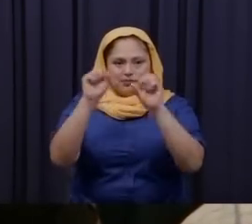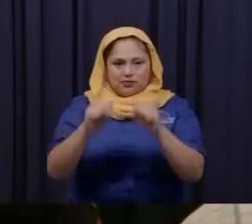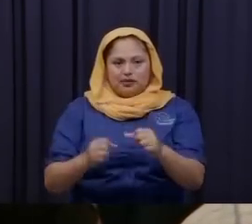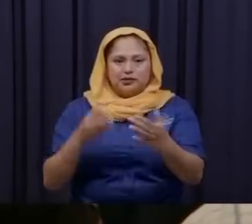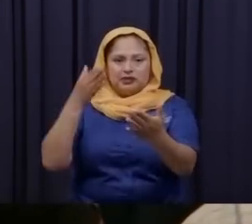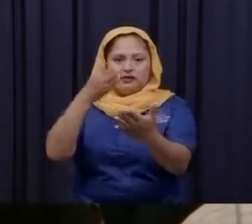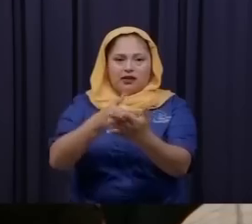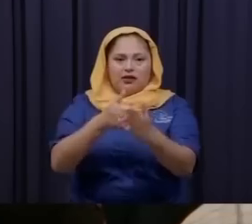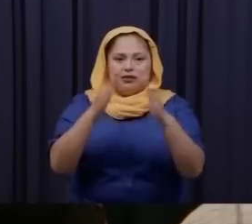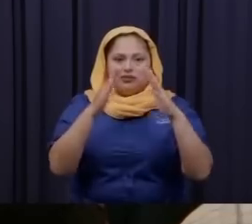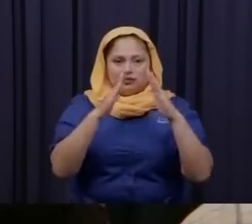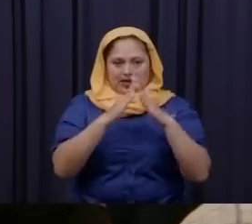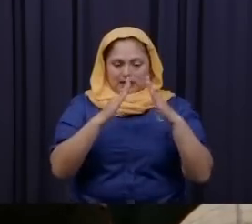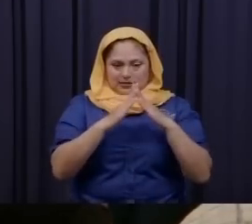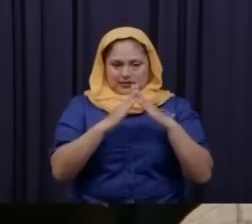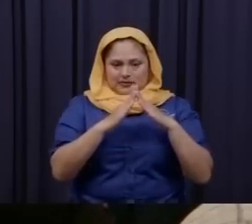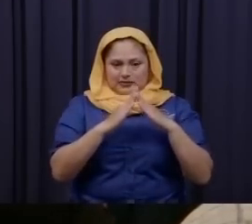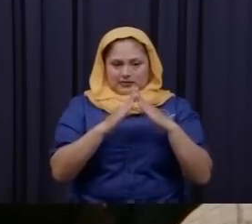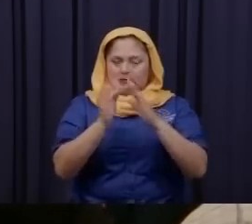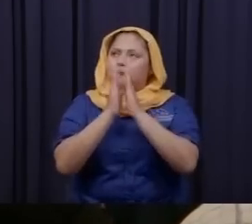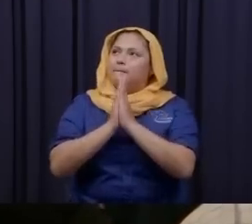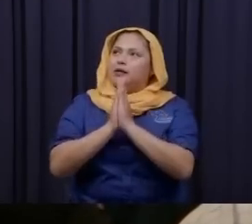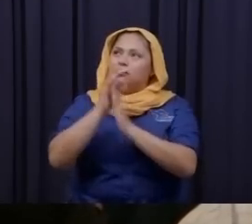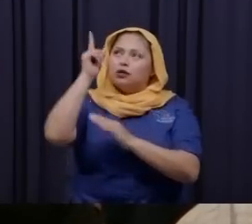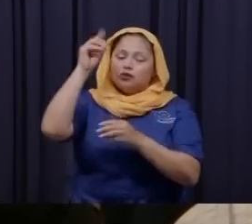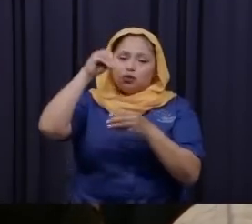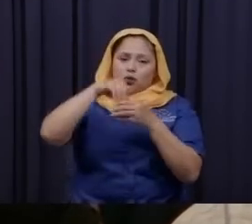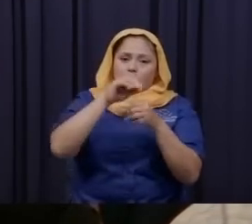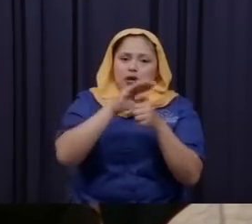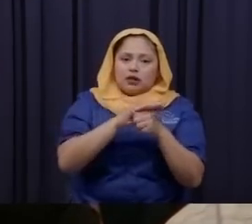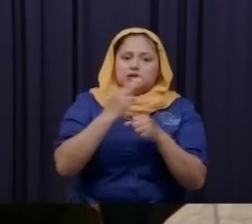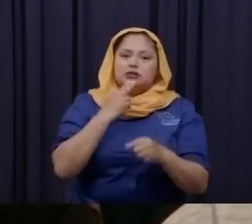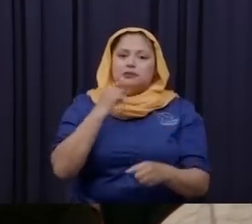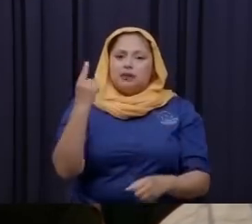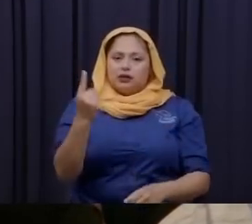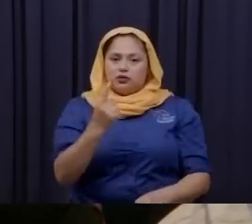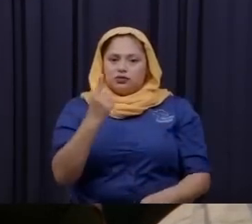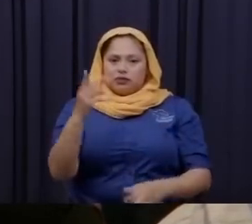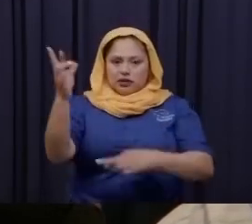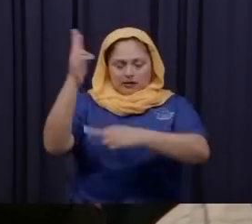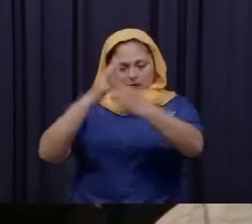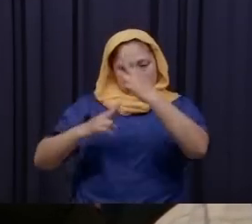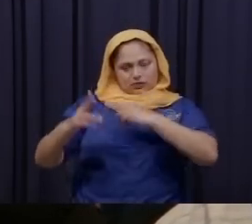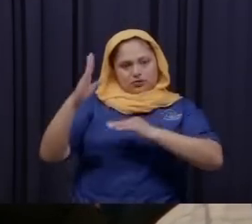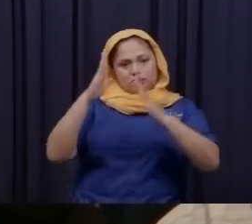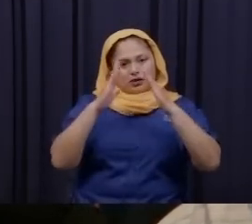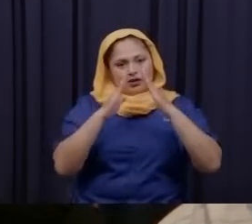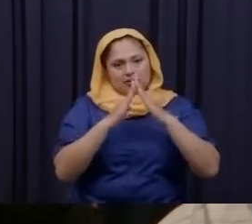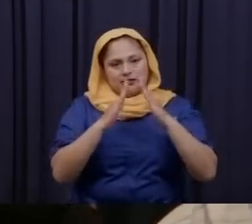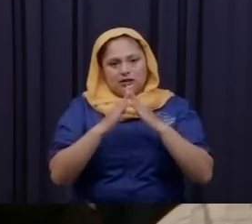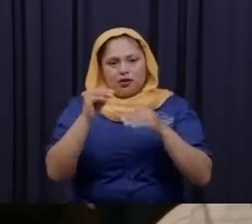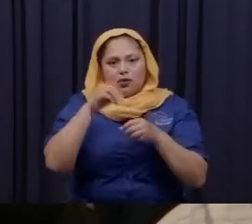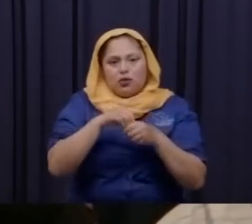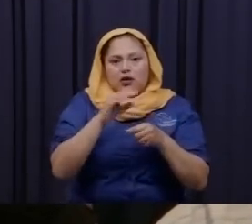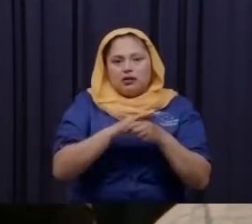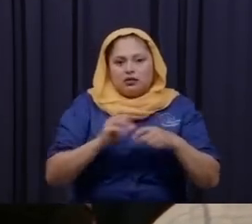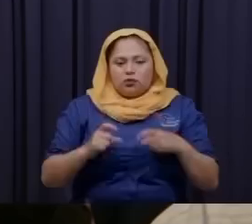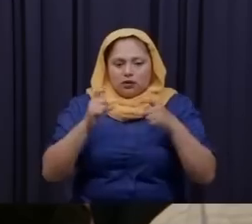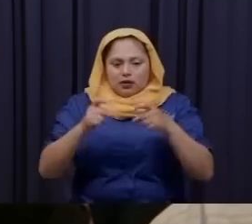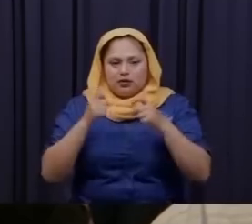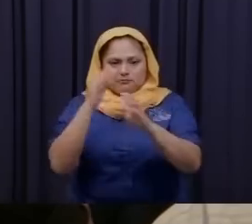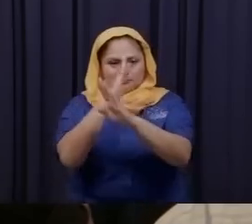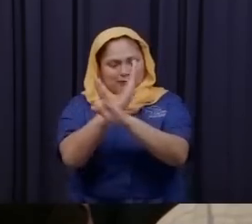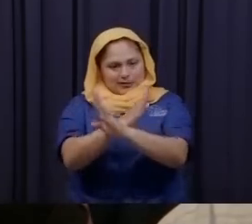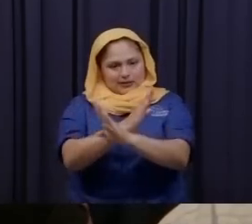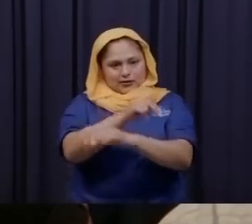nuestros hogares, oh Dios. Te pido que tú guardes a mis hermanos en su regreso a casa. Guárdales, cuídales,